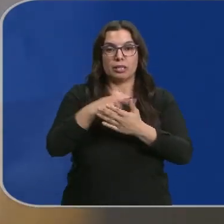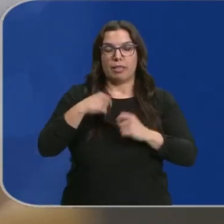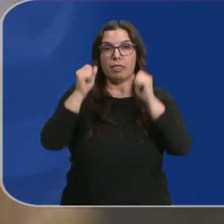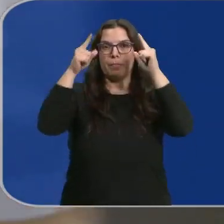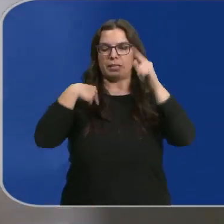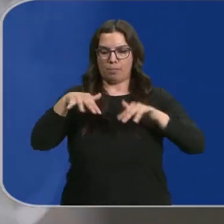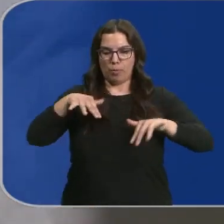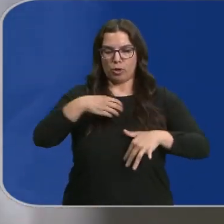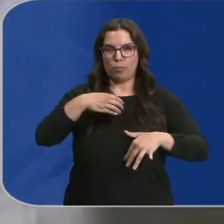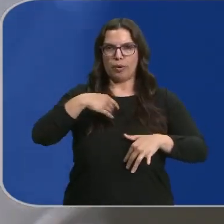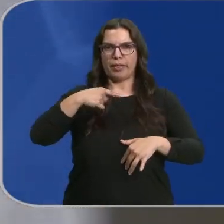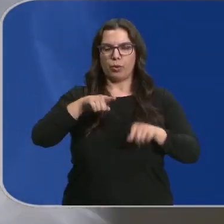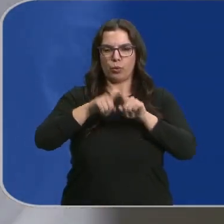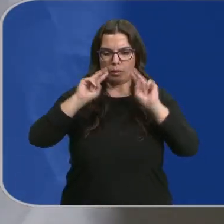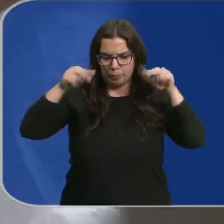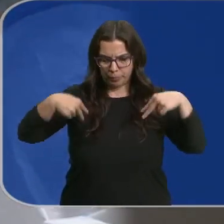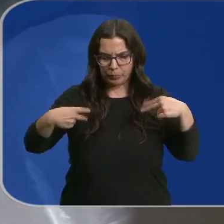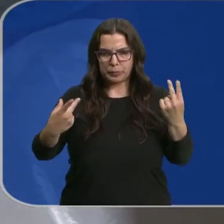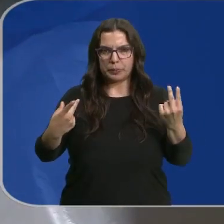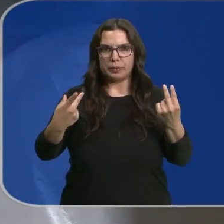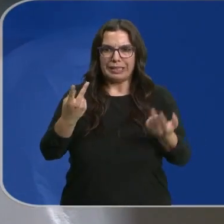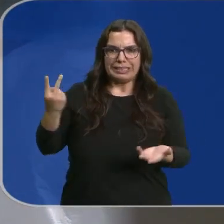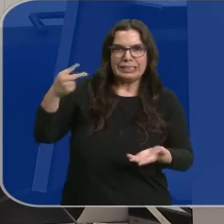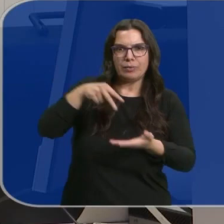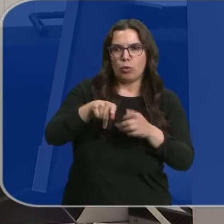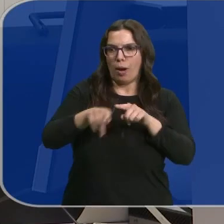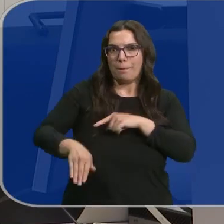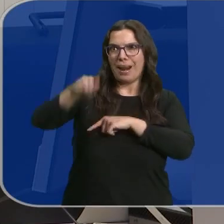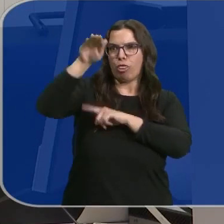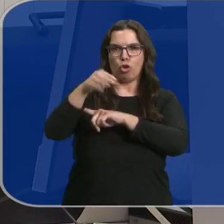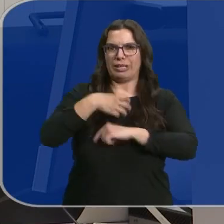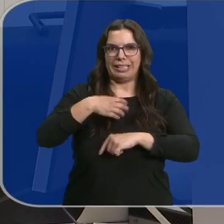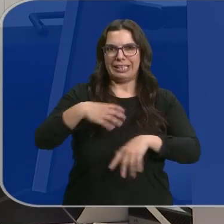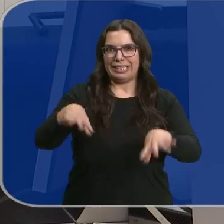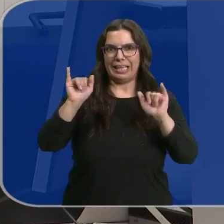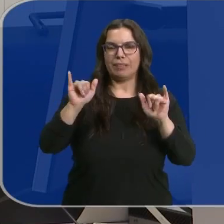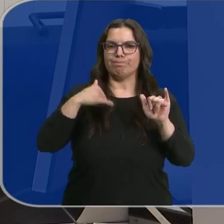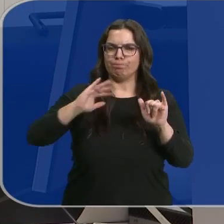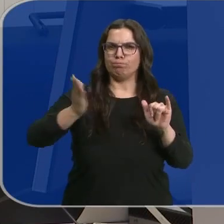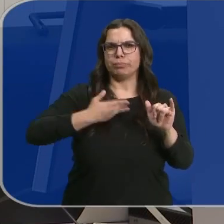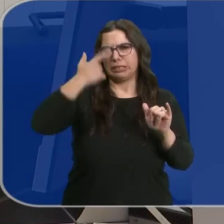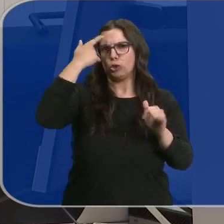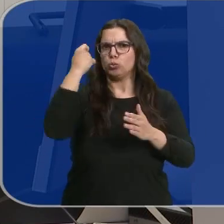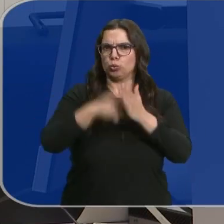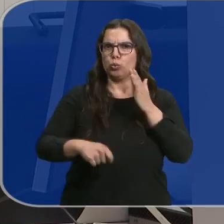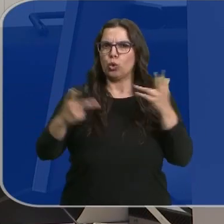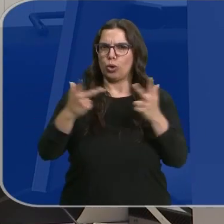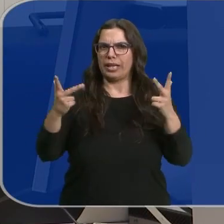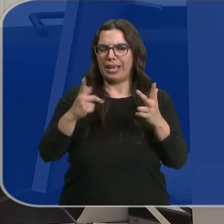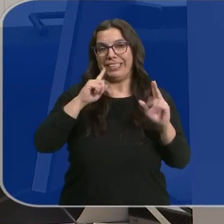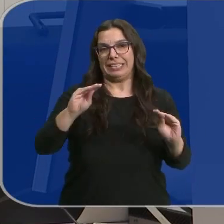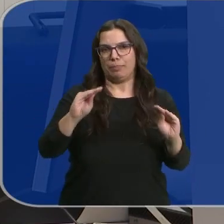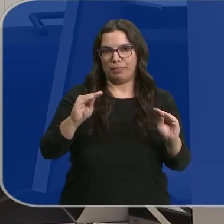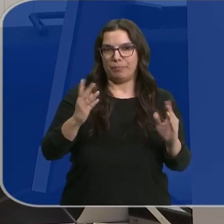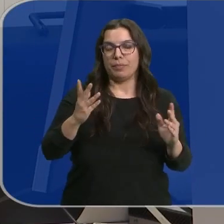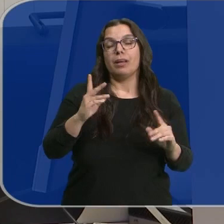pueden mover, que son incapaces incluso de levantar un brazo, eso yo creo que son las secuelas más graves y las más